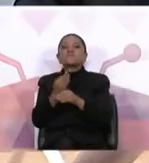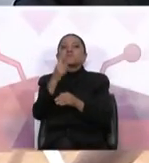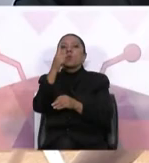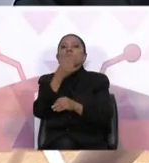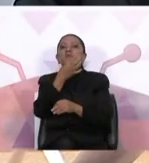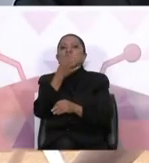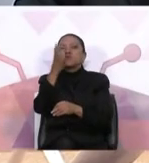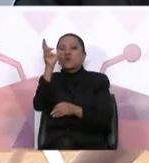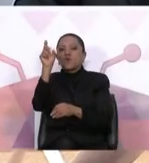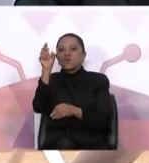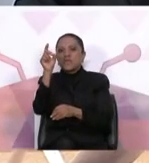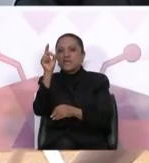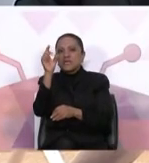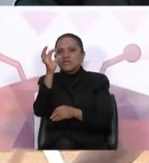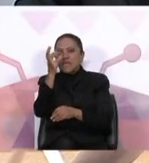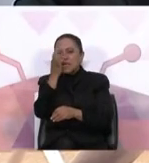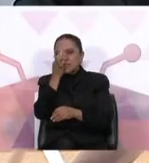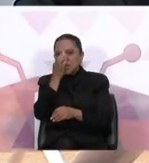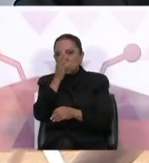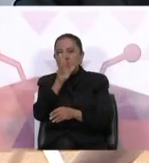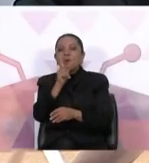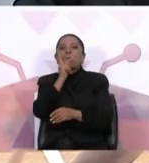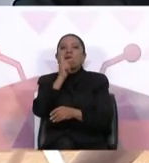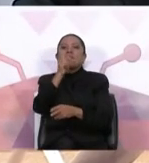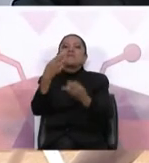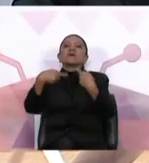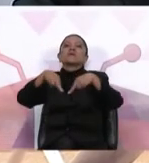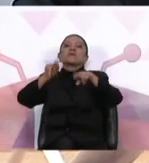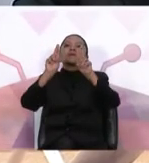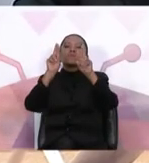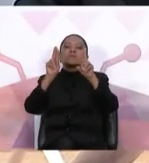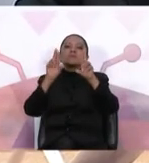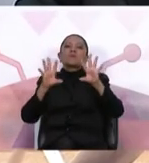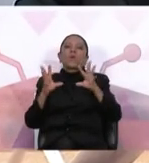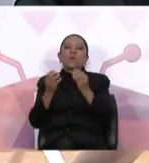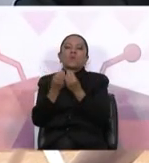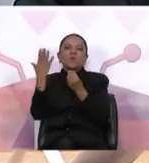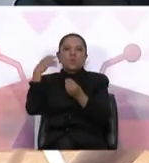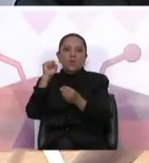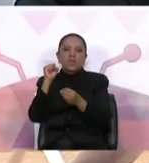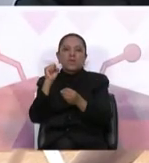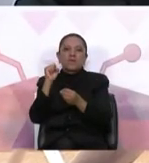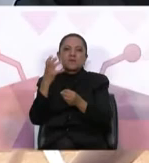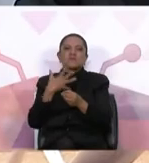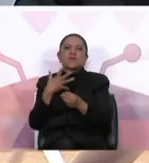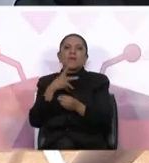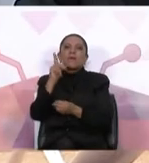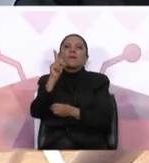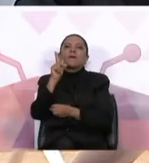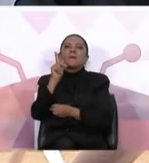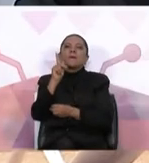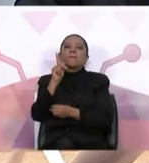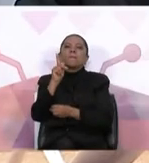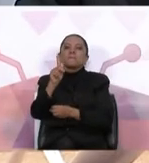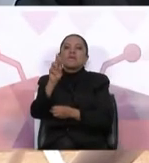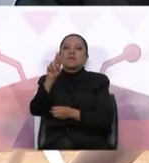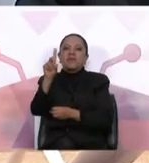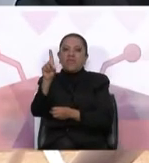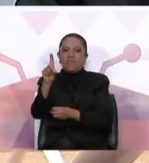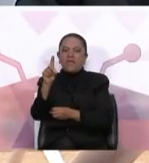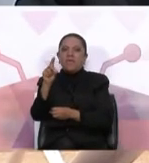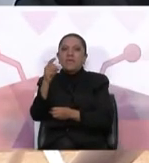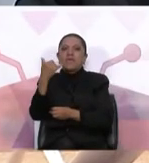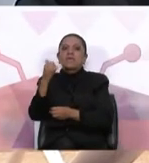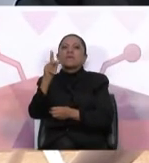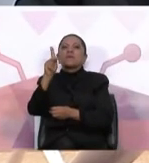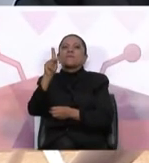la palabra tiene el representante de la coalición juntos por morelos que integran el partido de la revolución democrática el perredé y el partido socialdemócrata